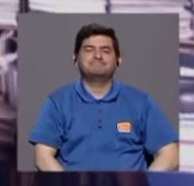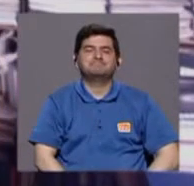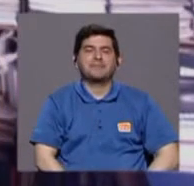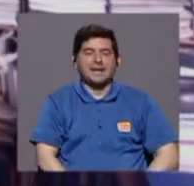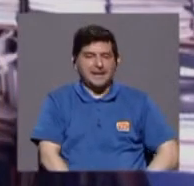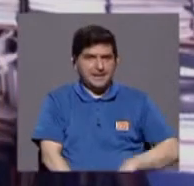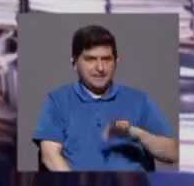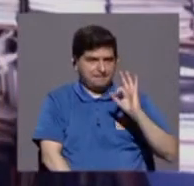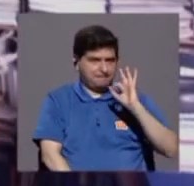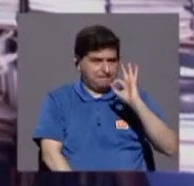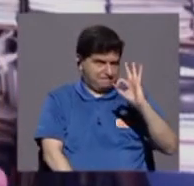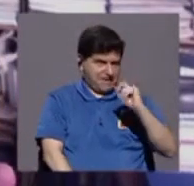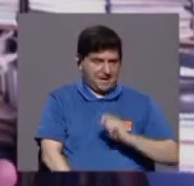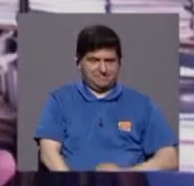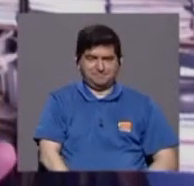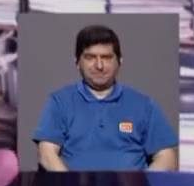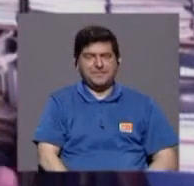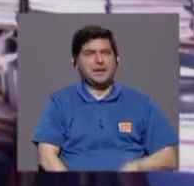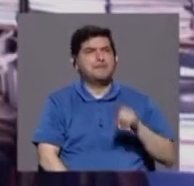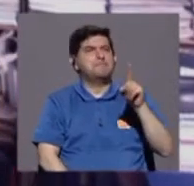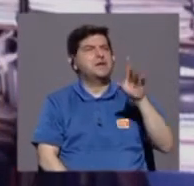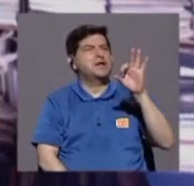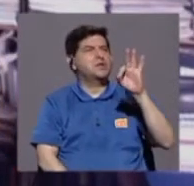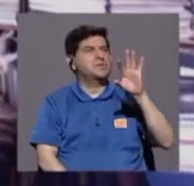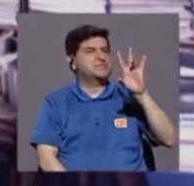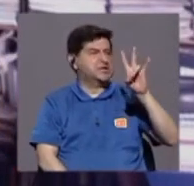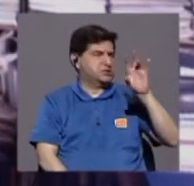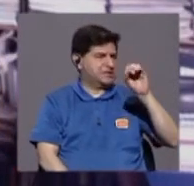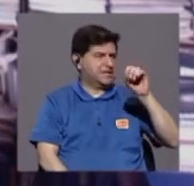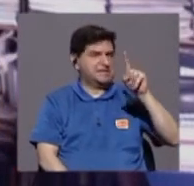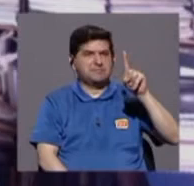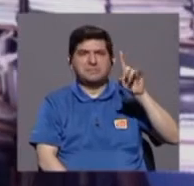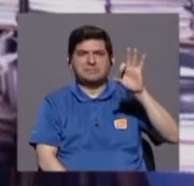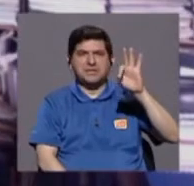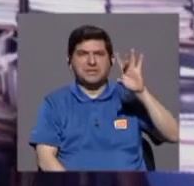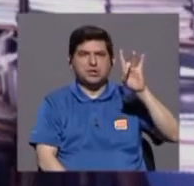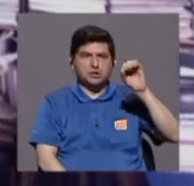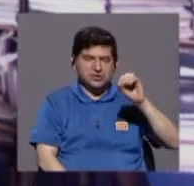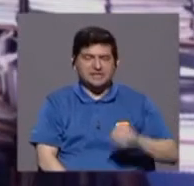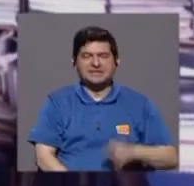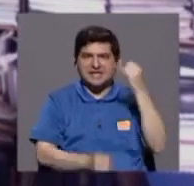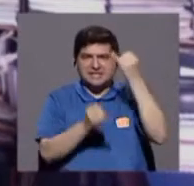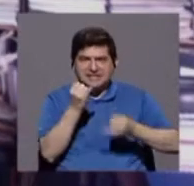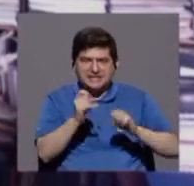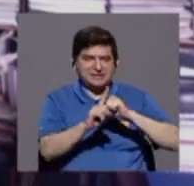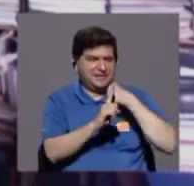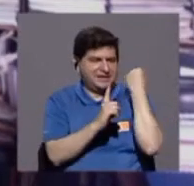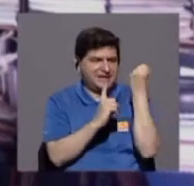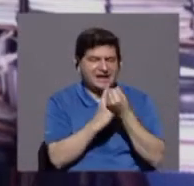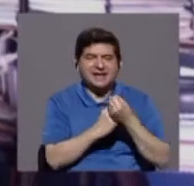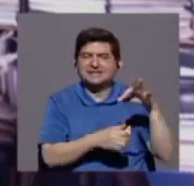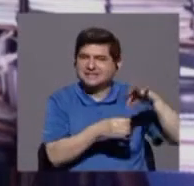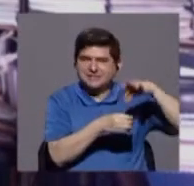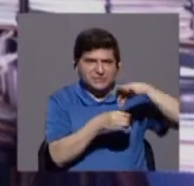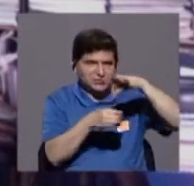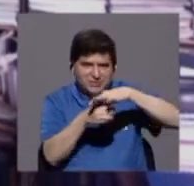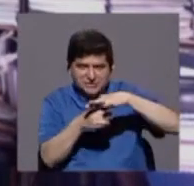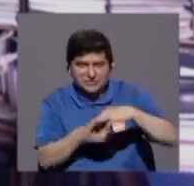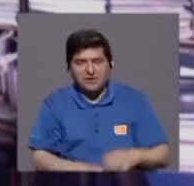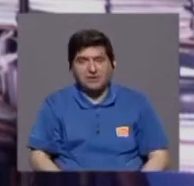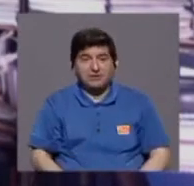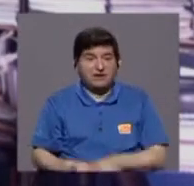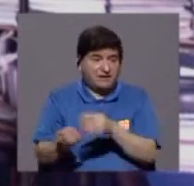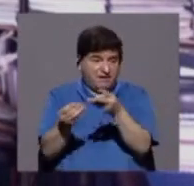Bueno, entonces hacia 1970-80 llegamos al fin de la frontera agrícola. Podemos decir, el territorio